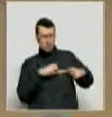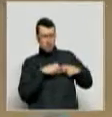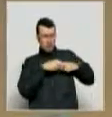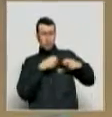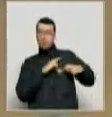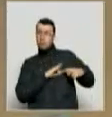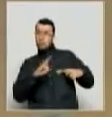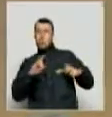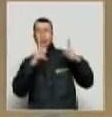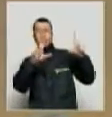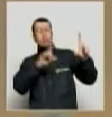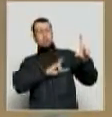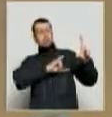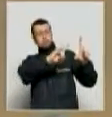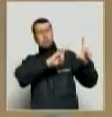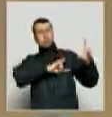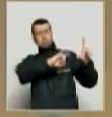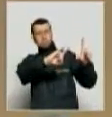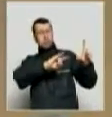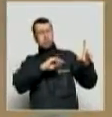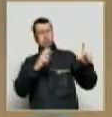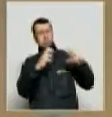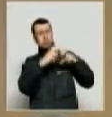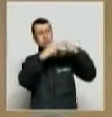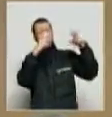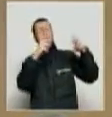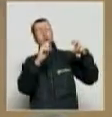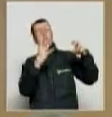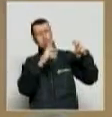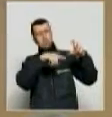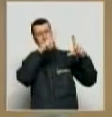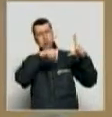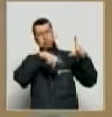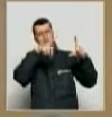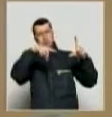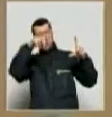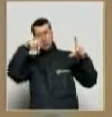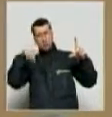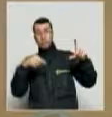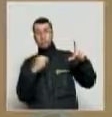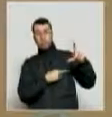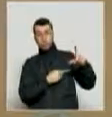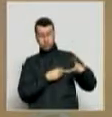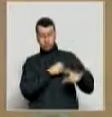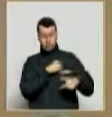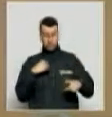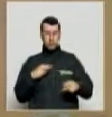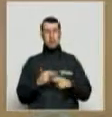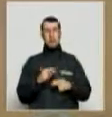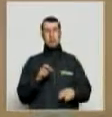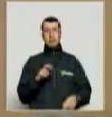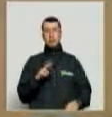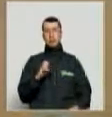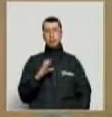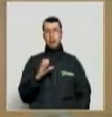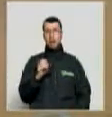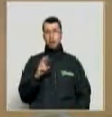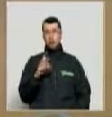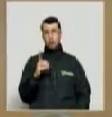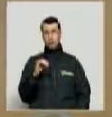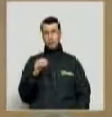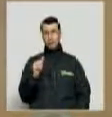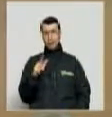necesitamos recibirla en todos los planos que está en el cuerpo. Entonces necesitamos rodear primero el corazón con estas derivaciones que se llaman precordiales. Entonces vamos a